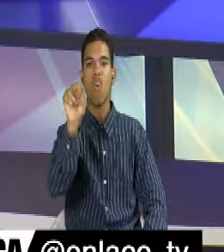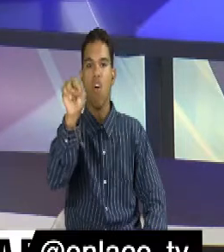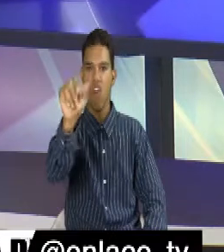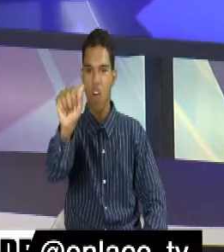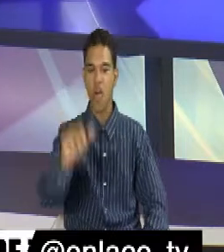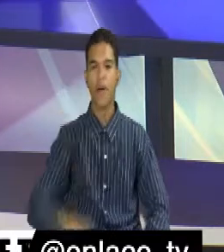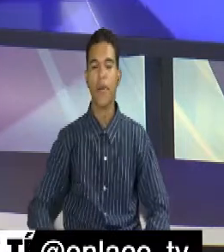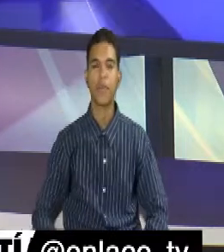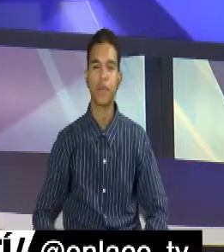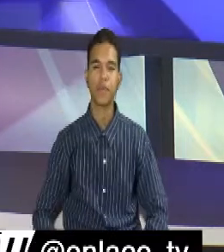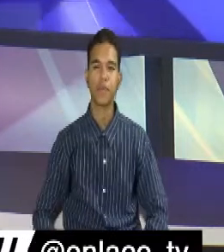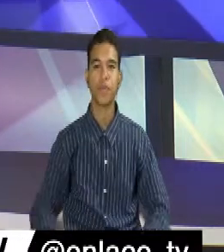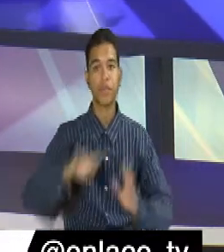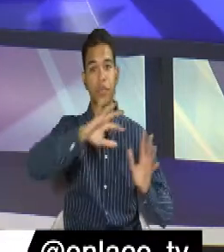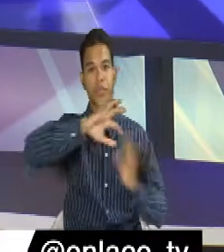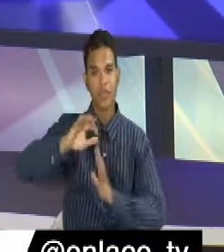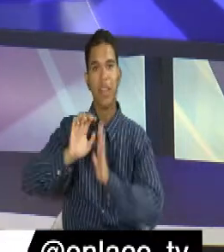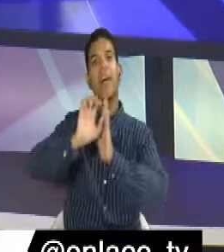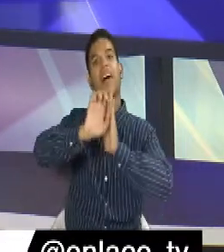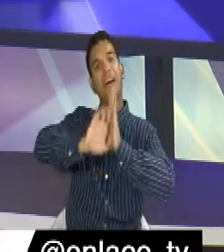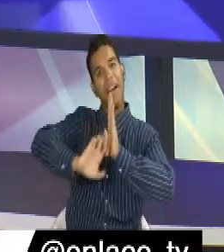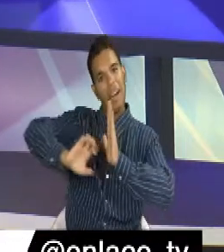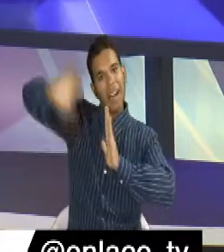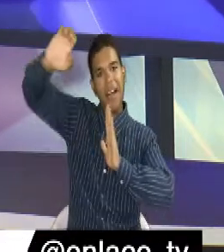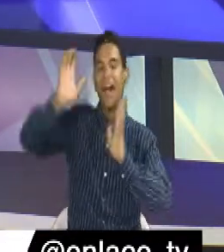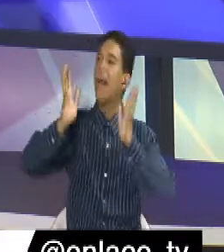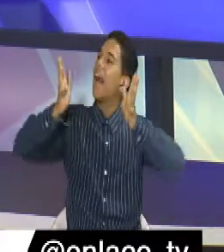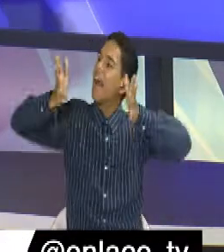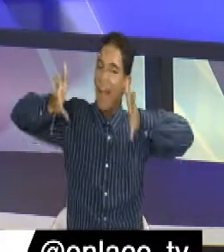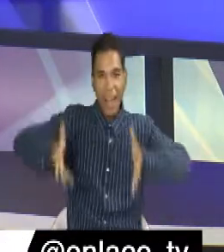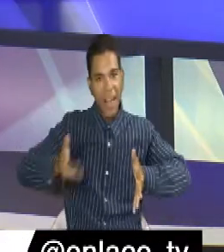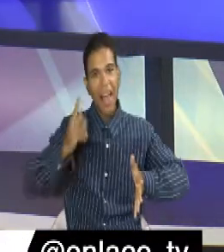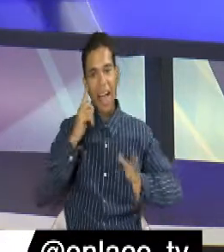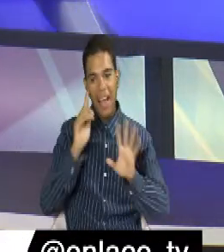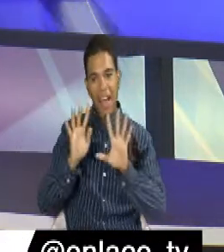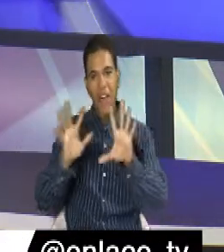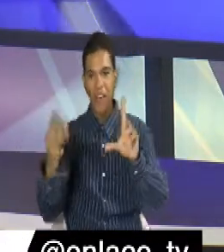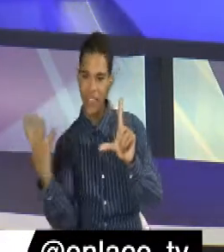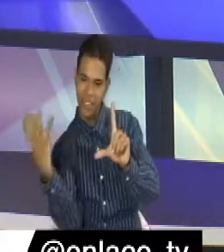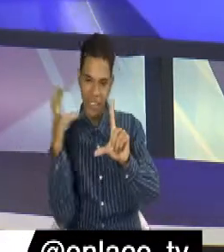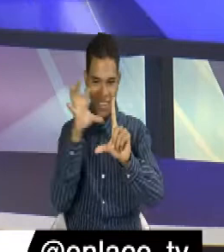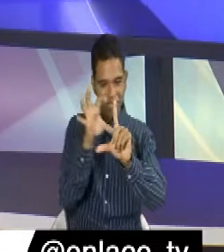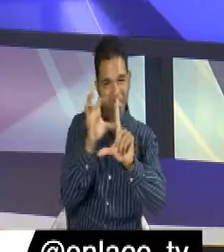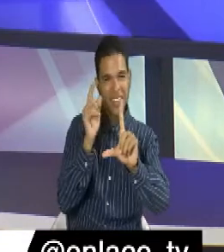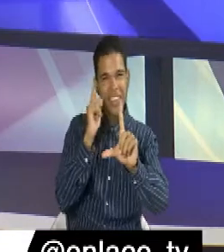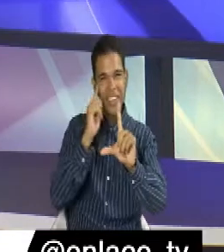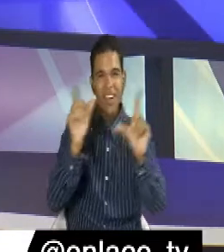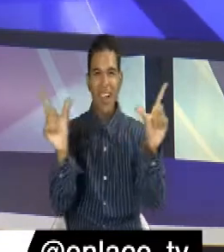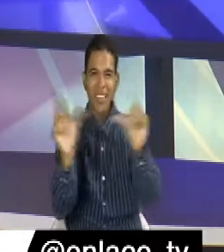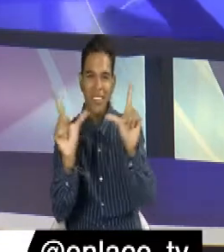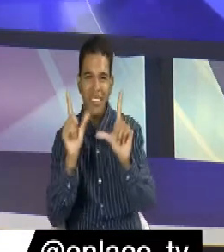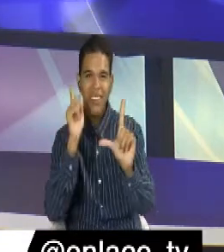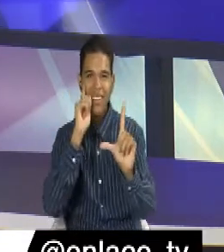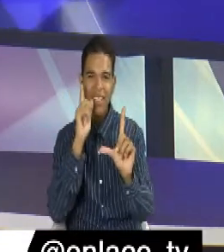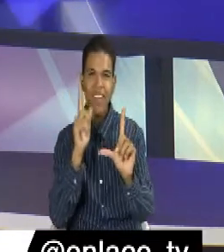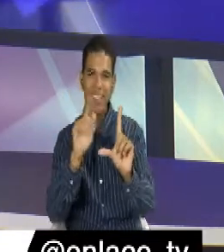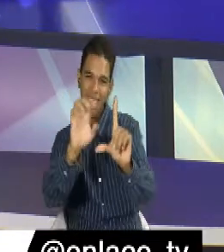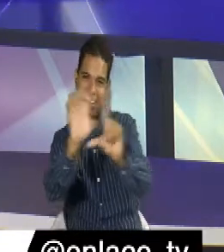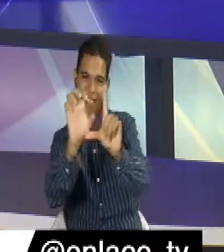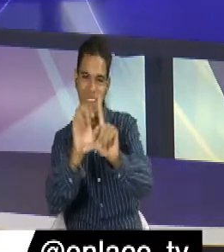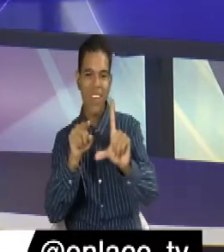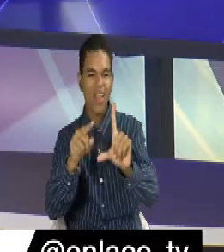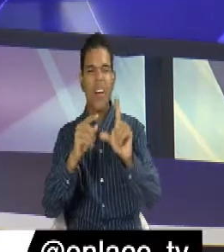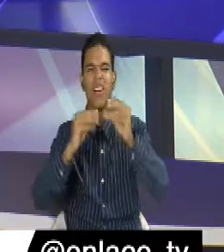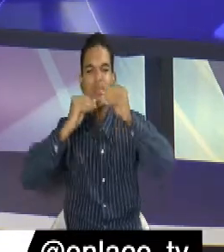Emprendedores, así se denomina el nuevo espacio con el que cuenta la parrilla de programación de Enlace Televisión. Va dirigido a fomentar la creación